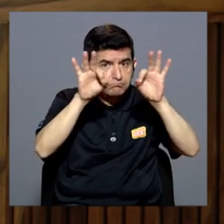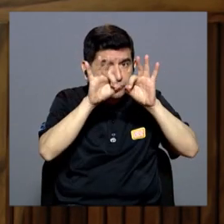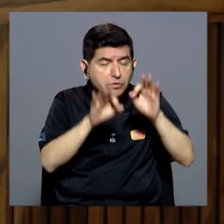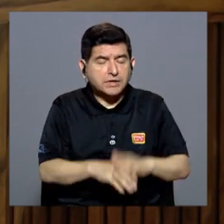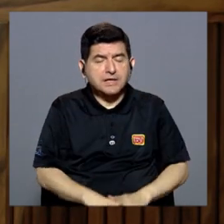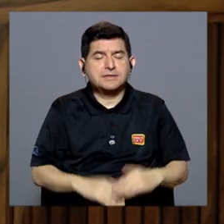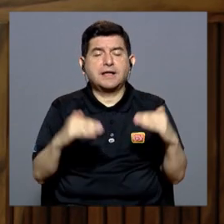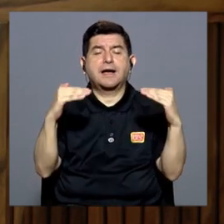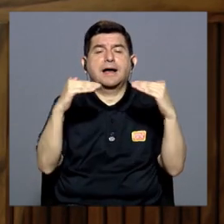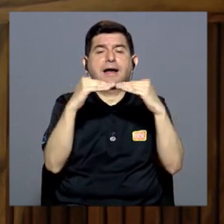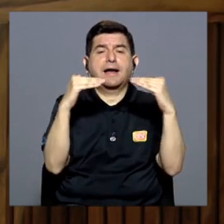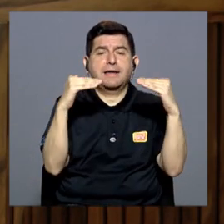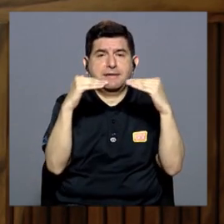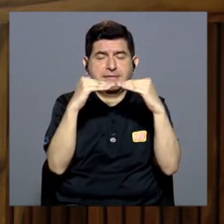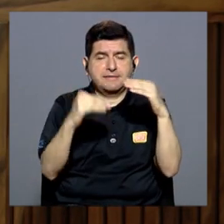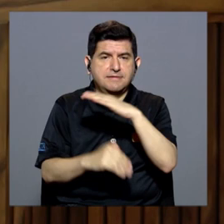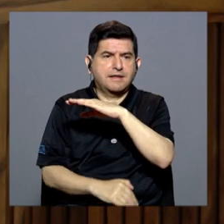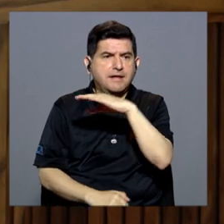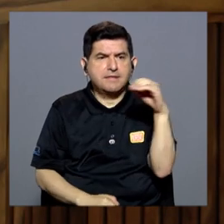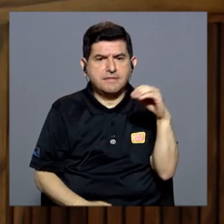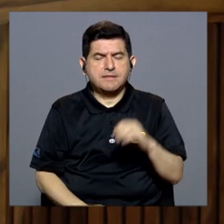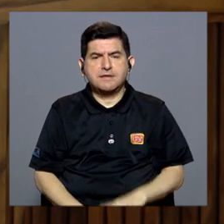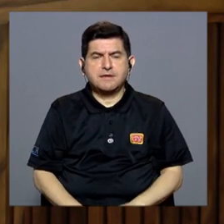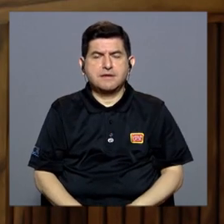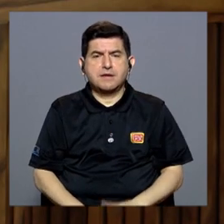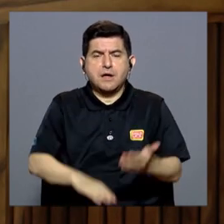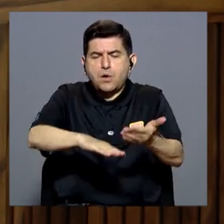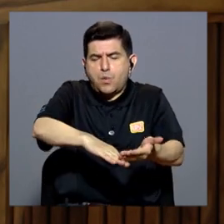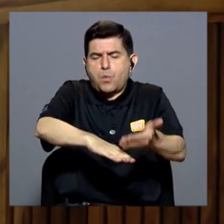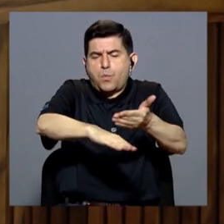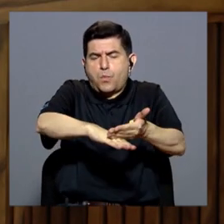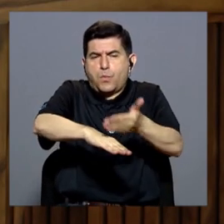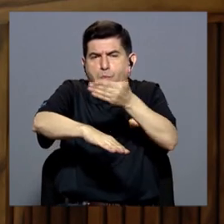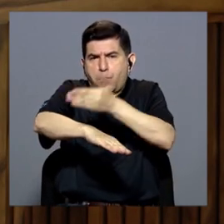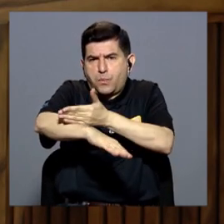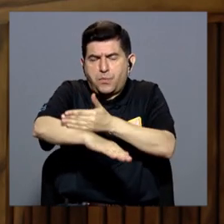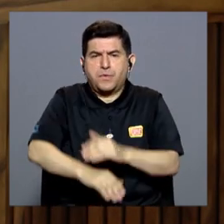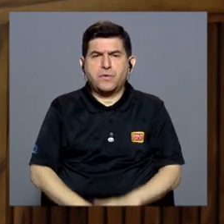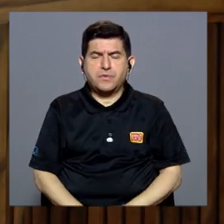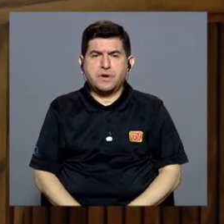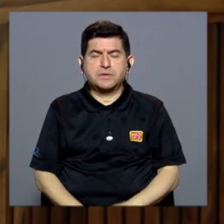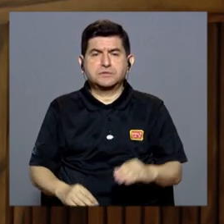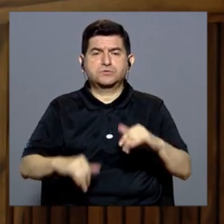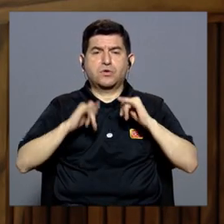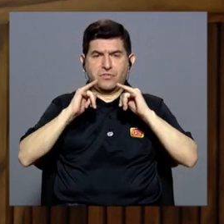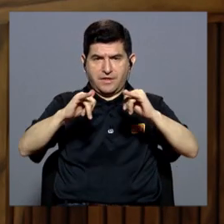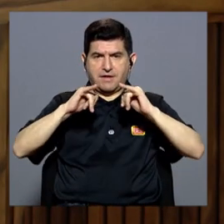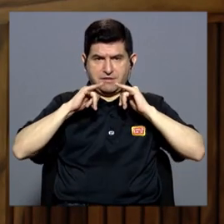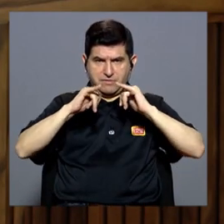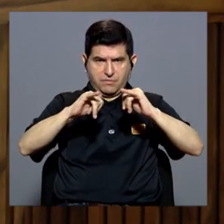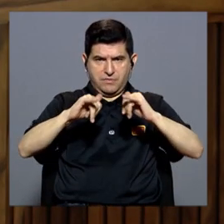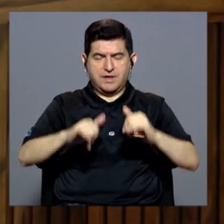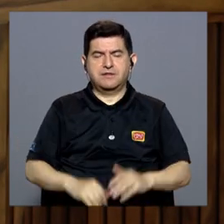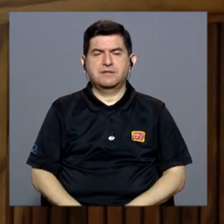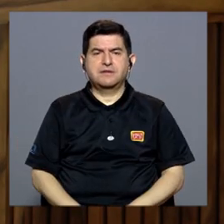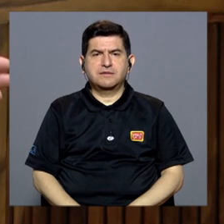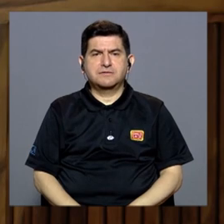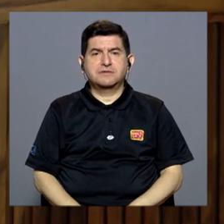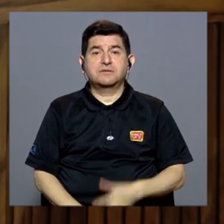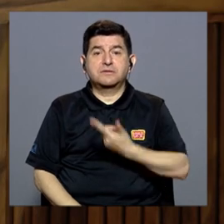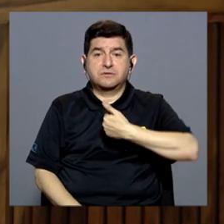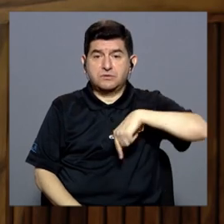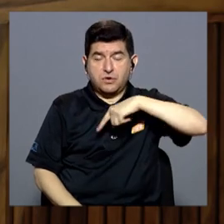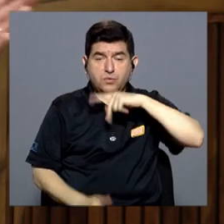a la equidad y es un paso importante hacia el logro de mayor igualdad, que con